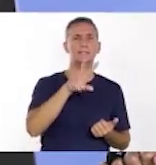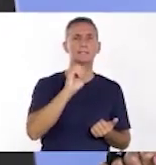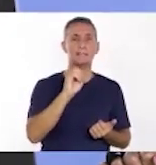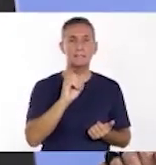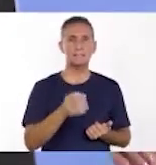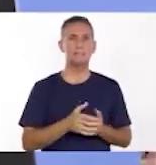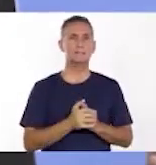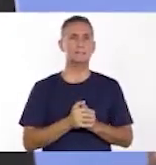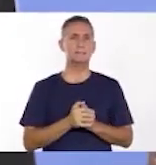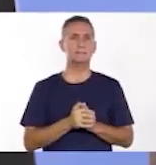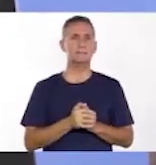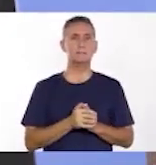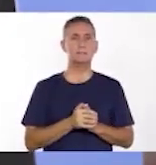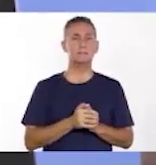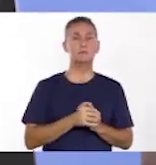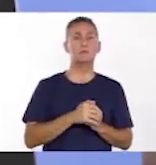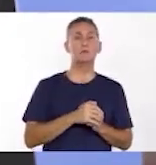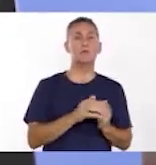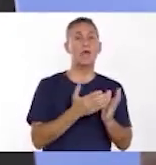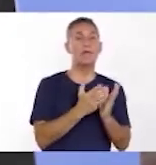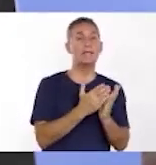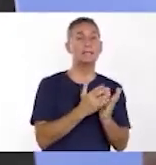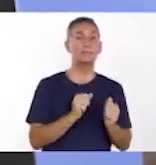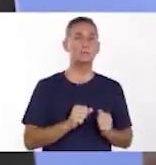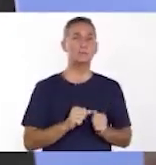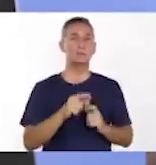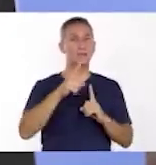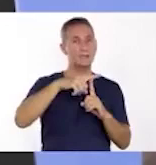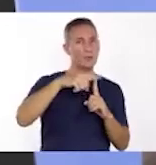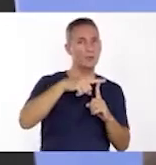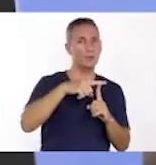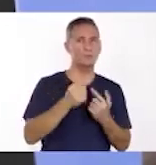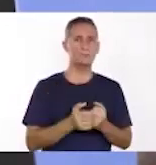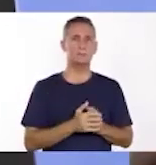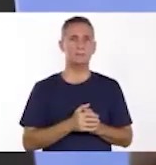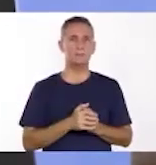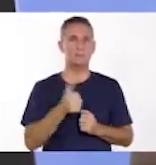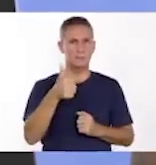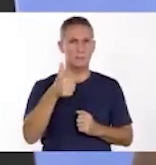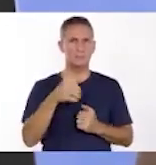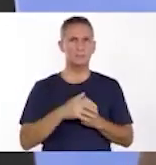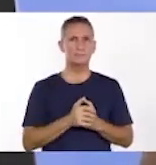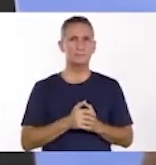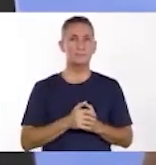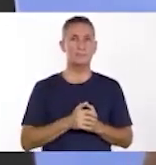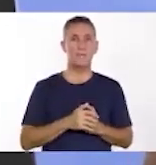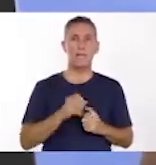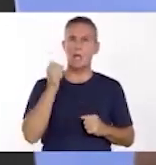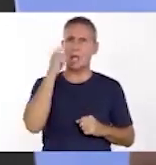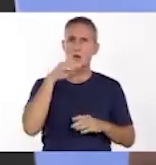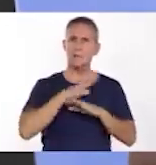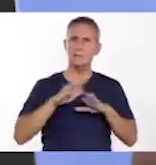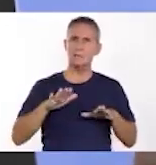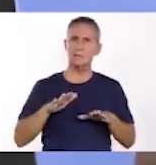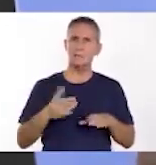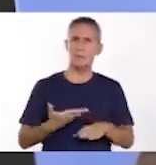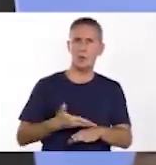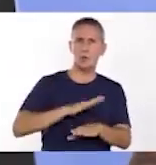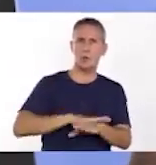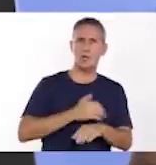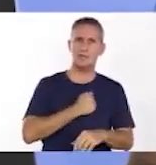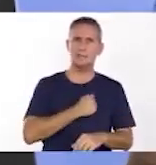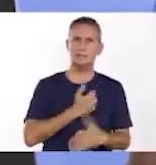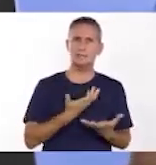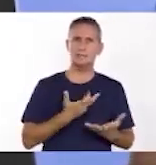120 en su libro de texto. Bien, con esto terminamos, pero antes